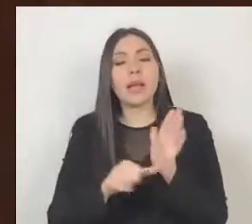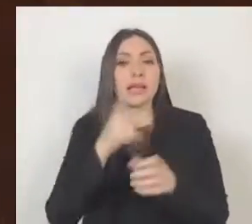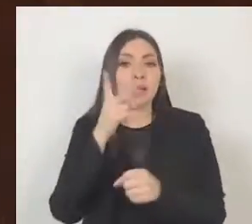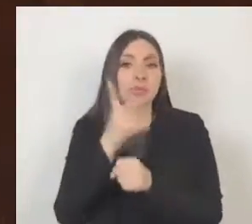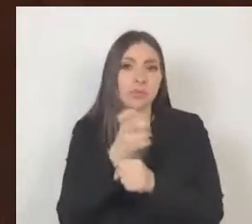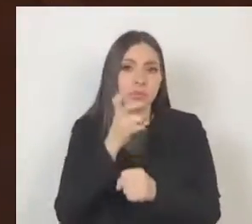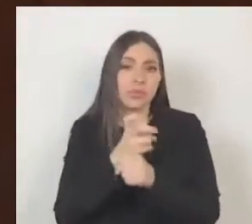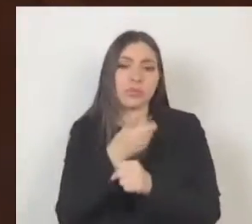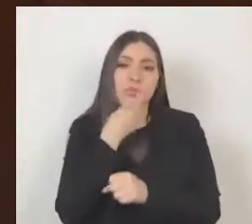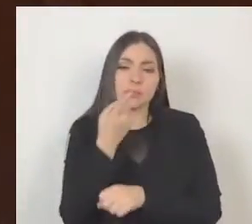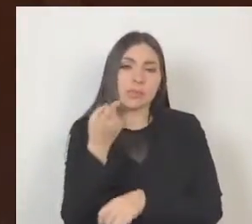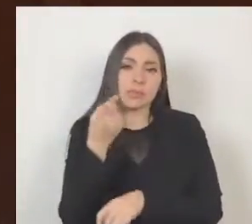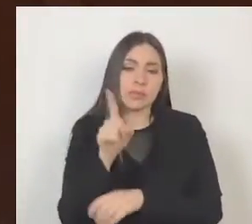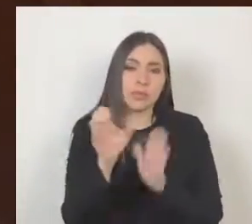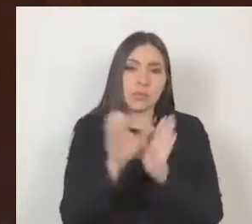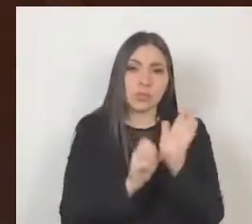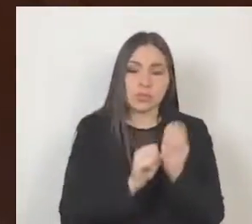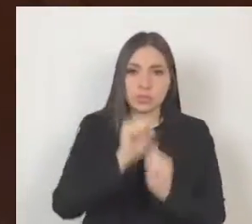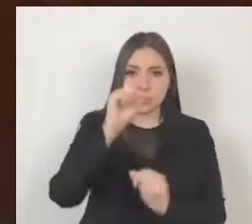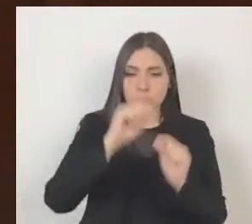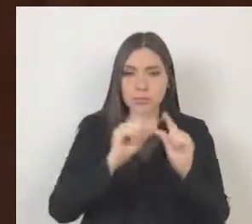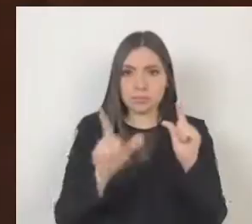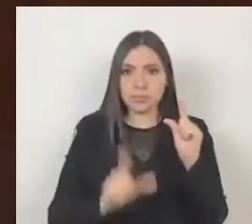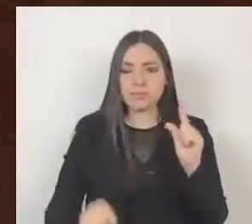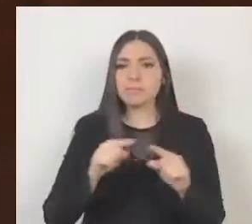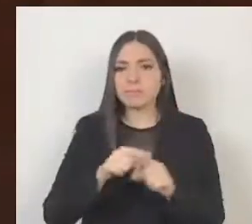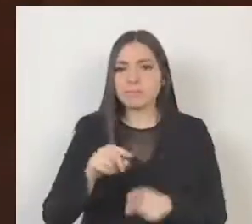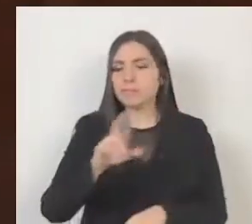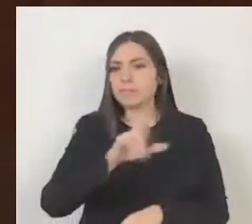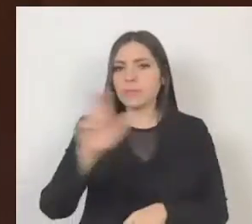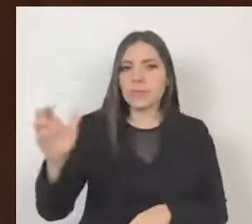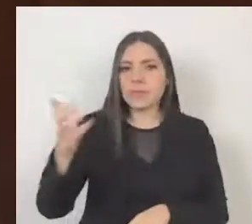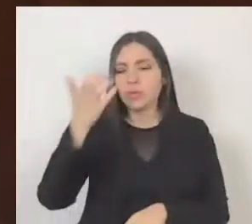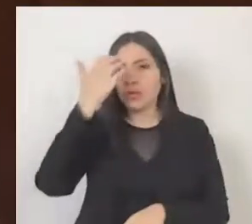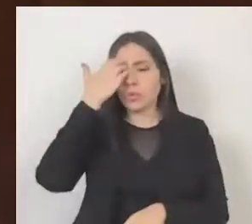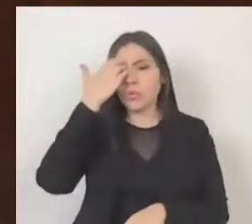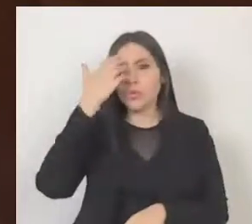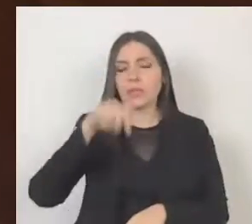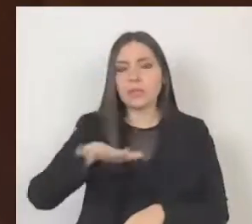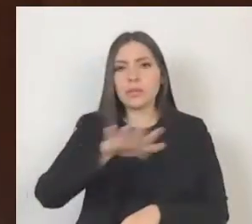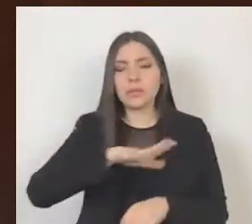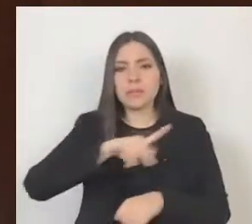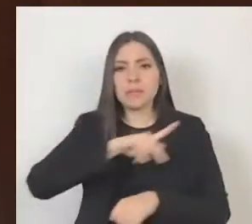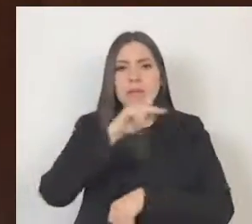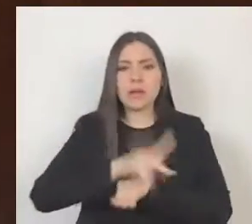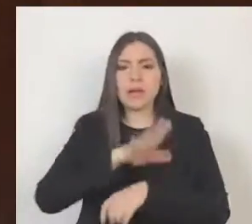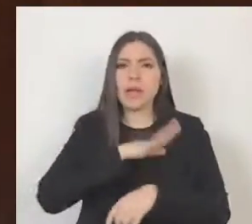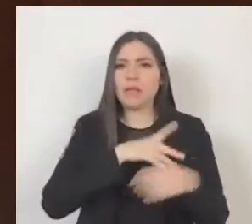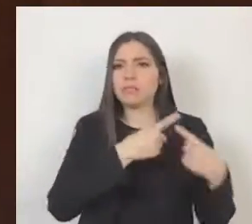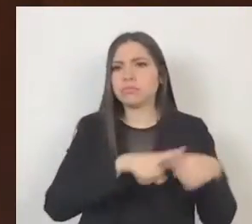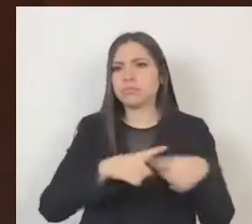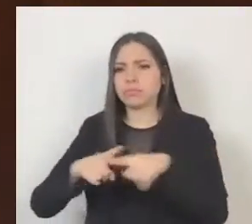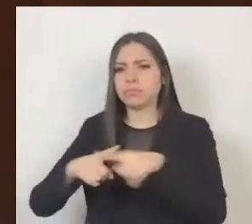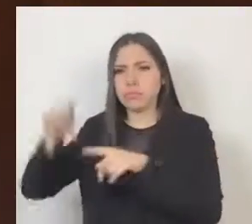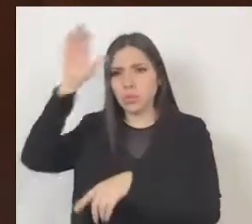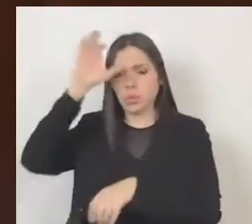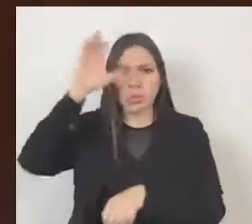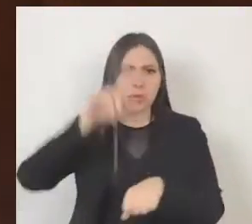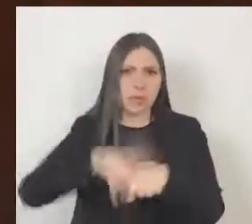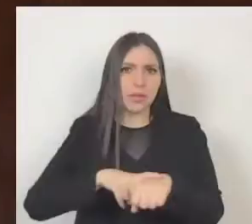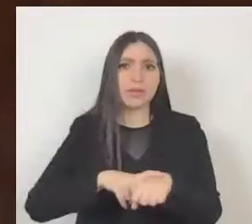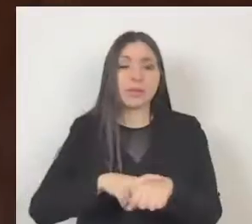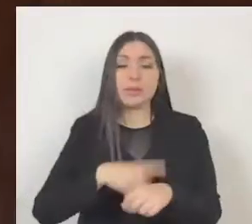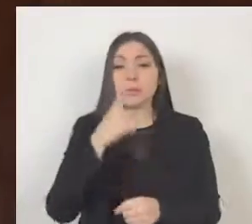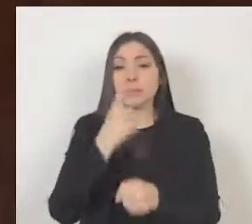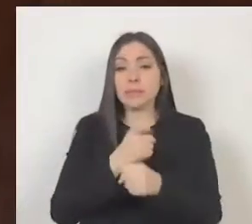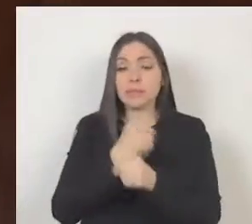suprema reconoce la composición pluricultural de nuestra nación, sustentada originalmente en sus pueblos indígenas, que